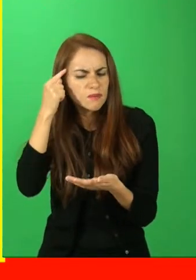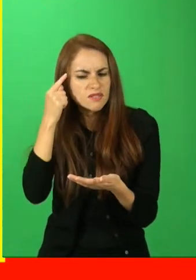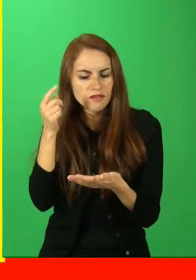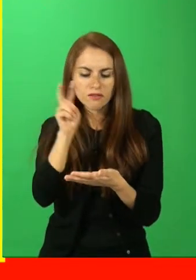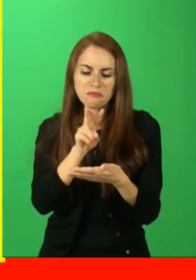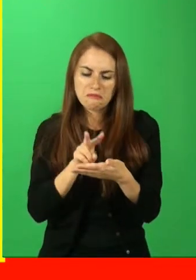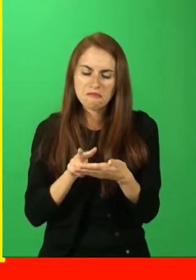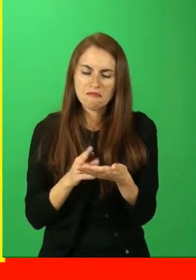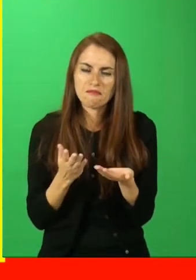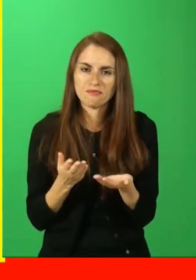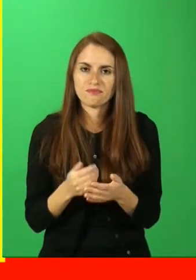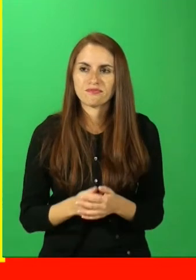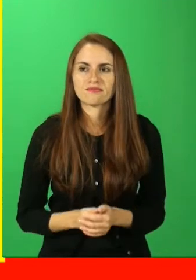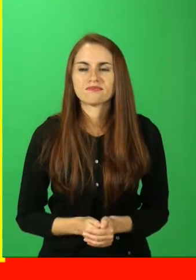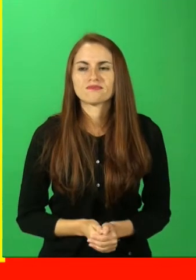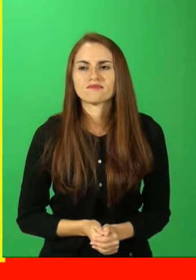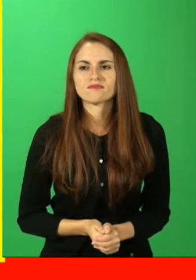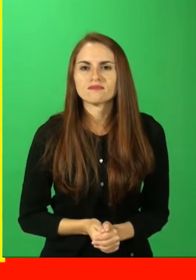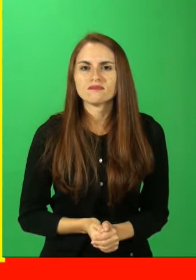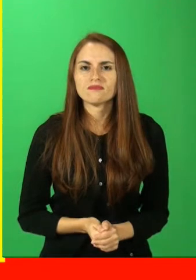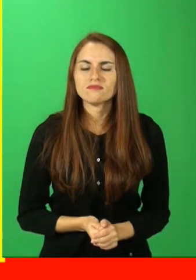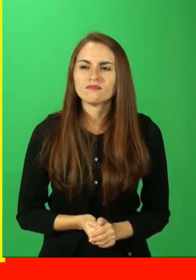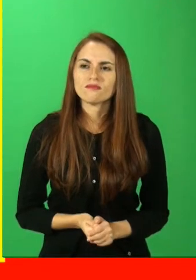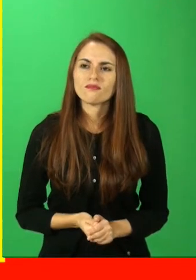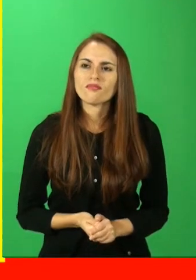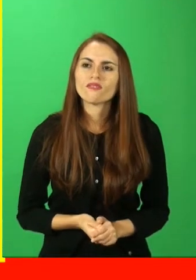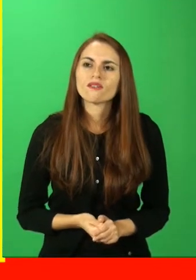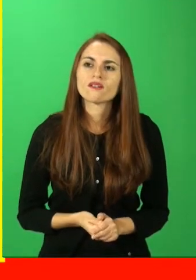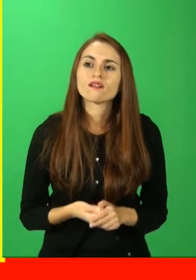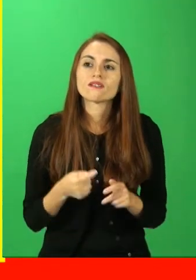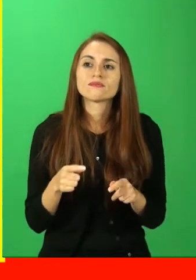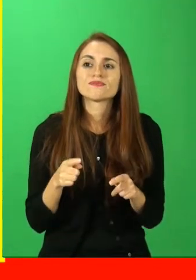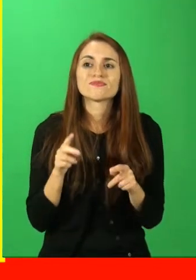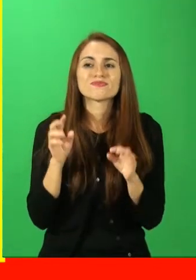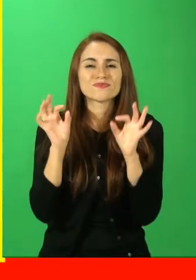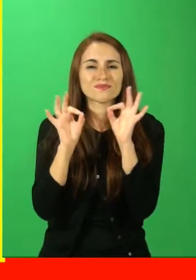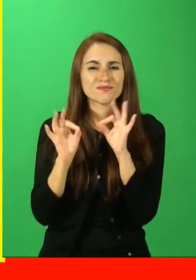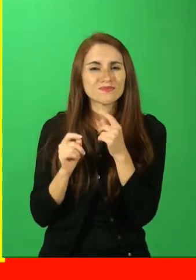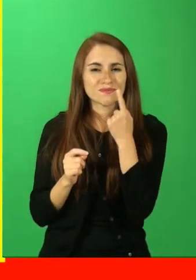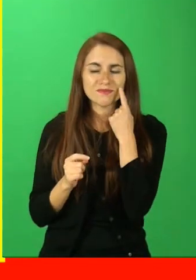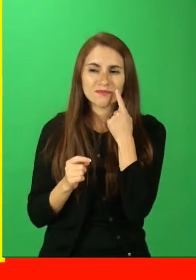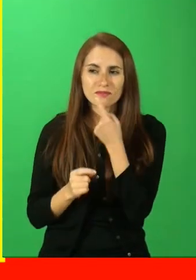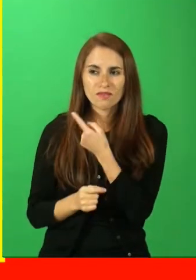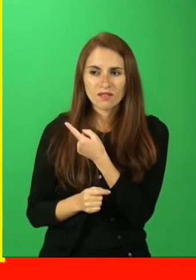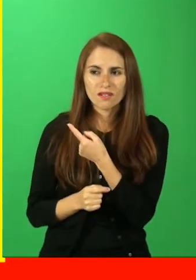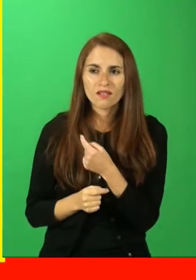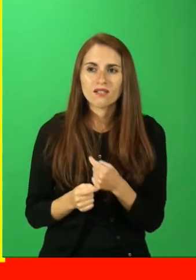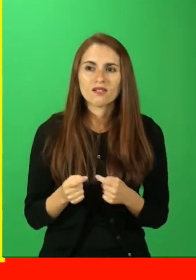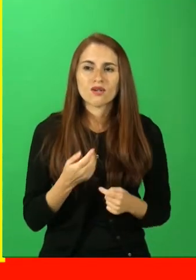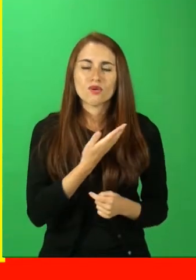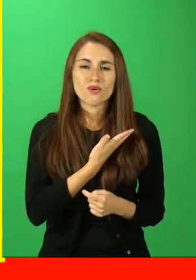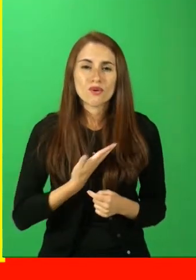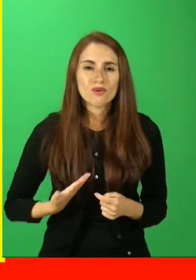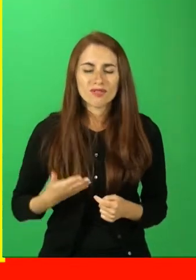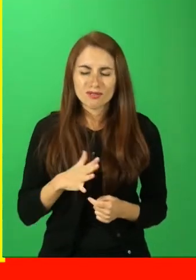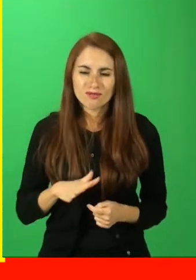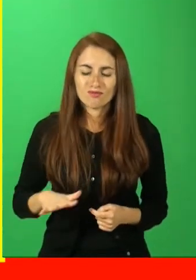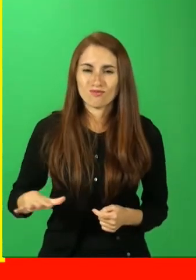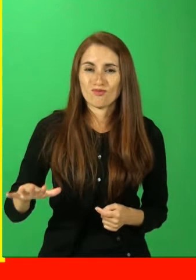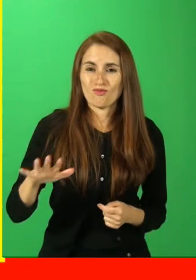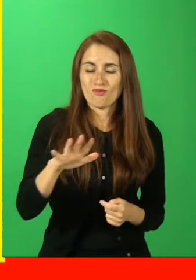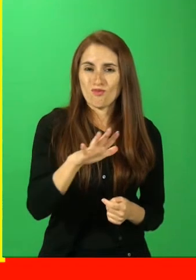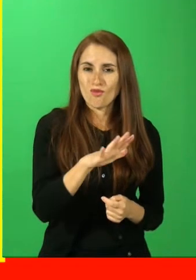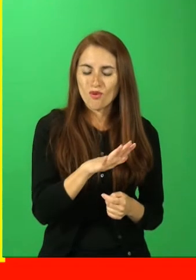ha tocado este planeta. Como lo dice textualmente, es un gobierno que toma todos los elementos del